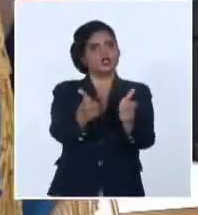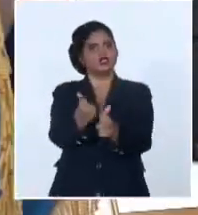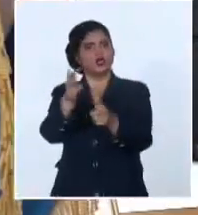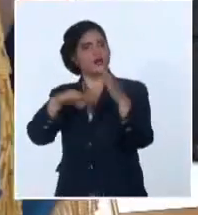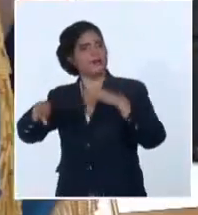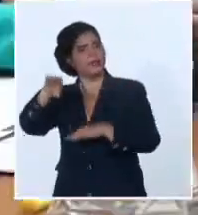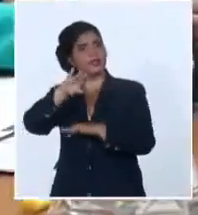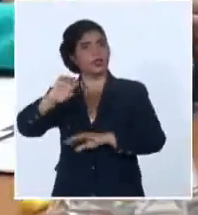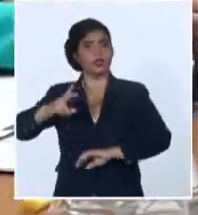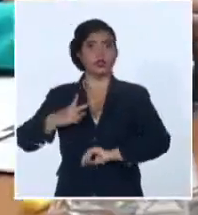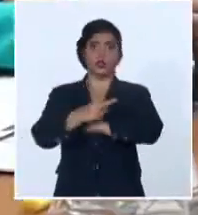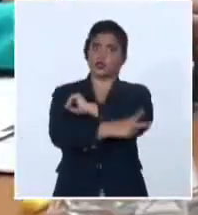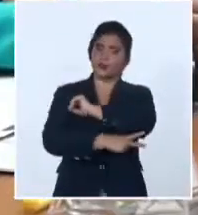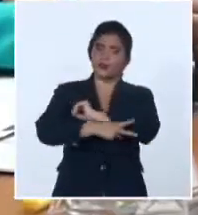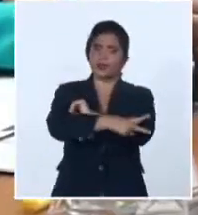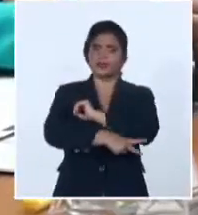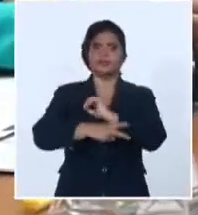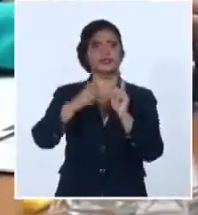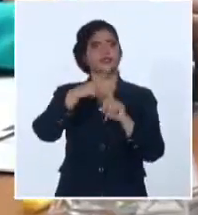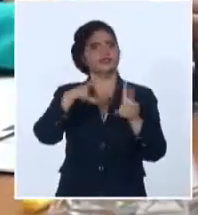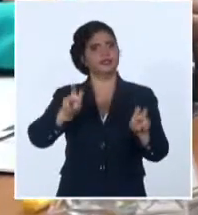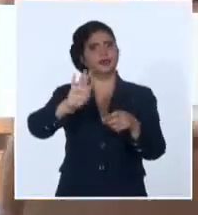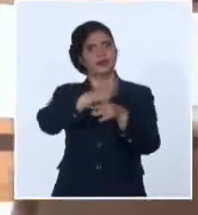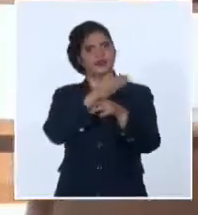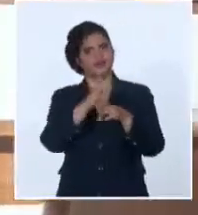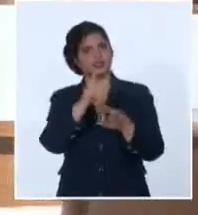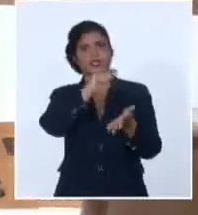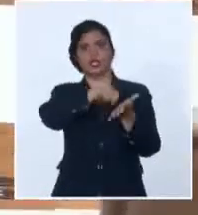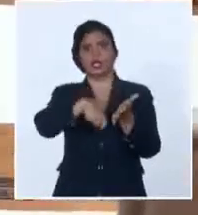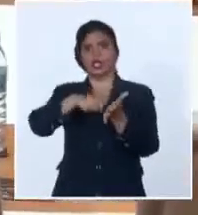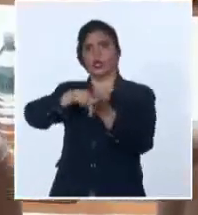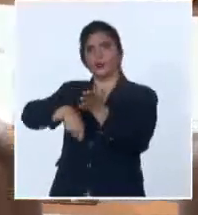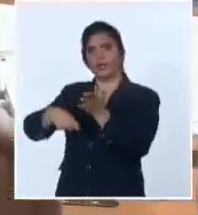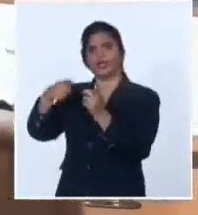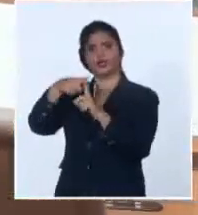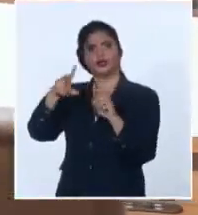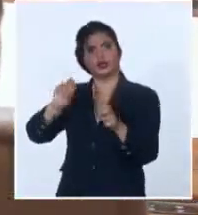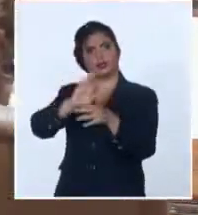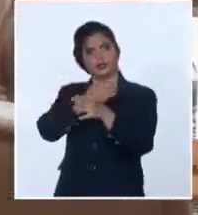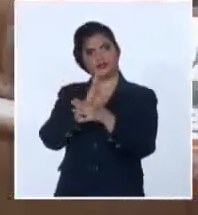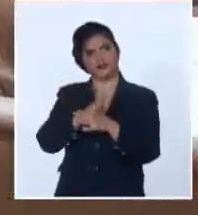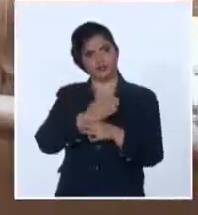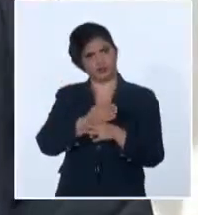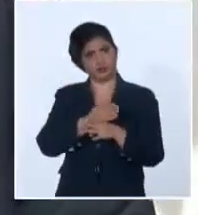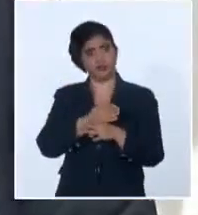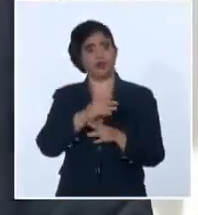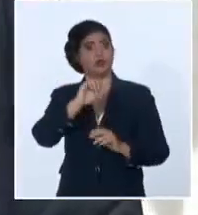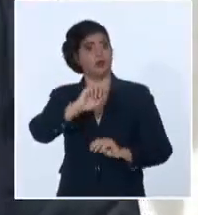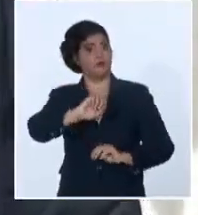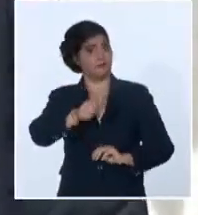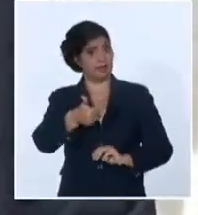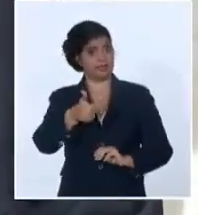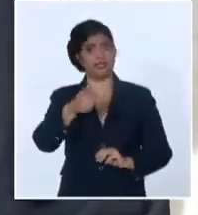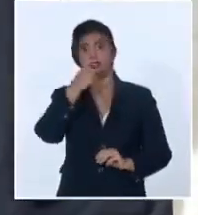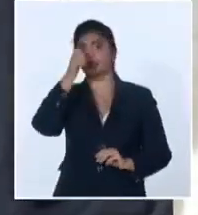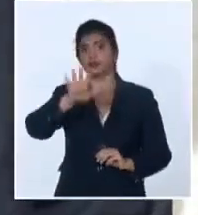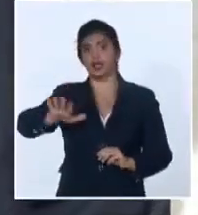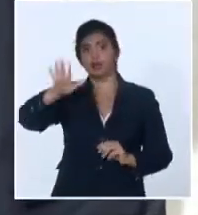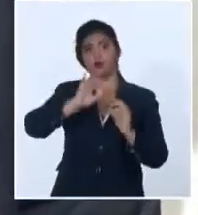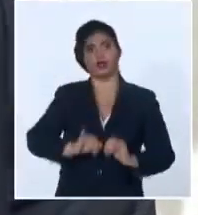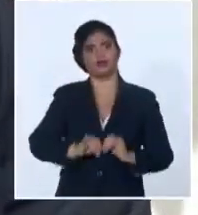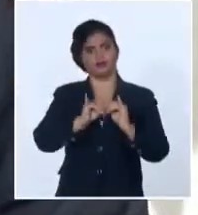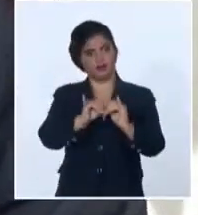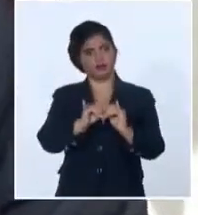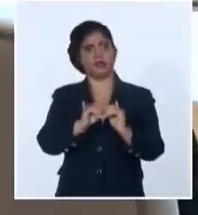delegaciones dialogaron sobre la renovación de los convenios en diferentes sectores. El mandatario angolano expresó su satisfacción por